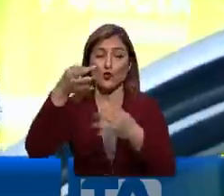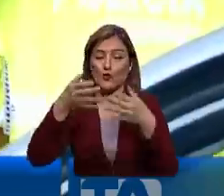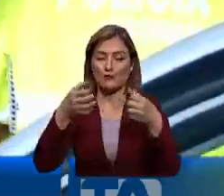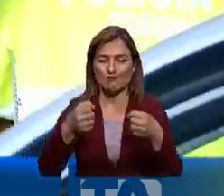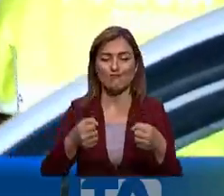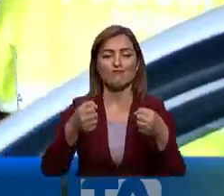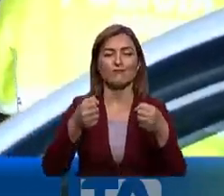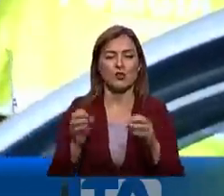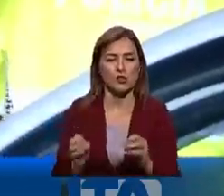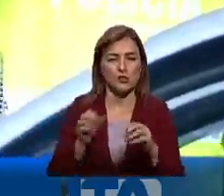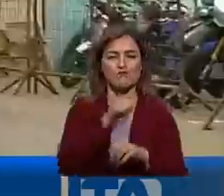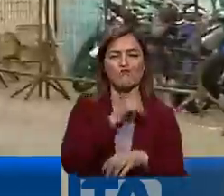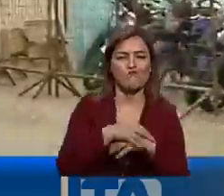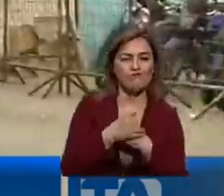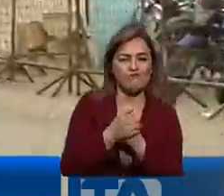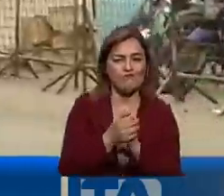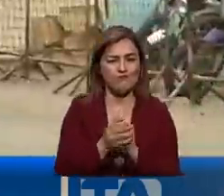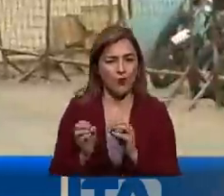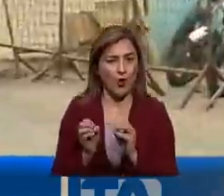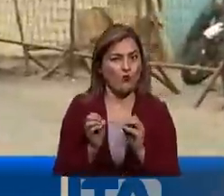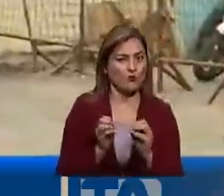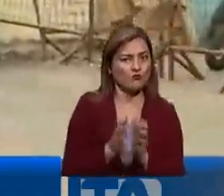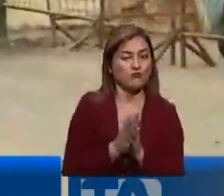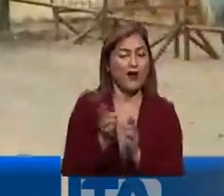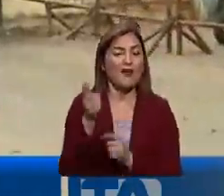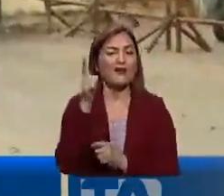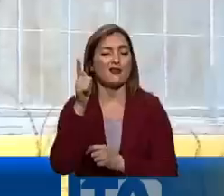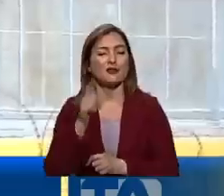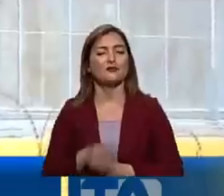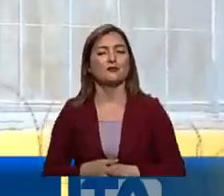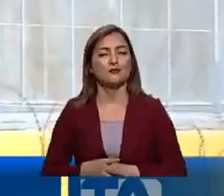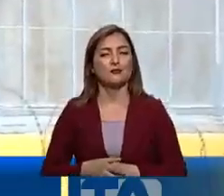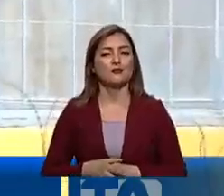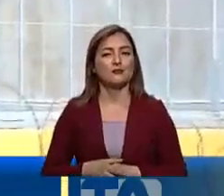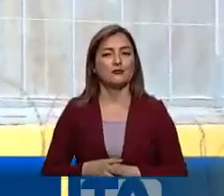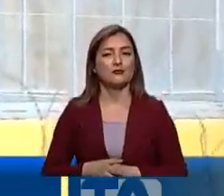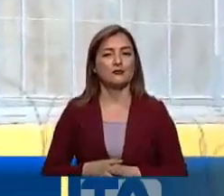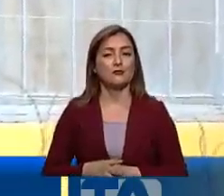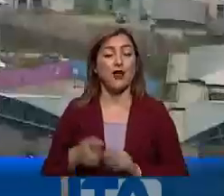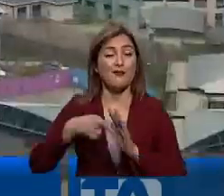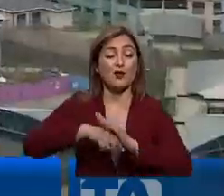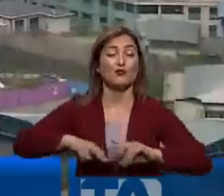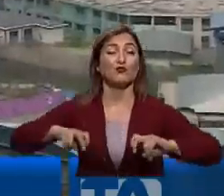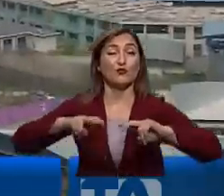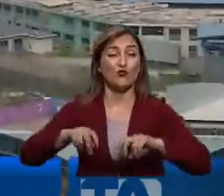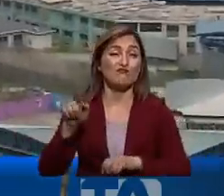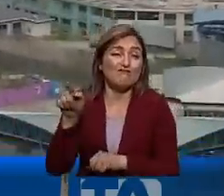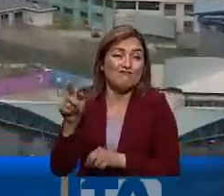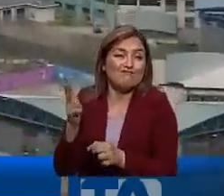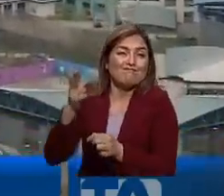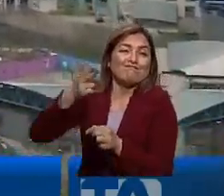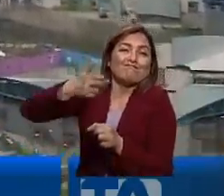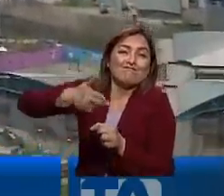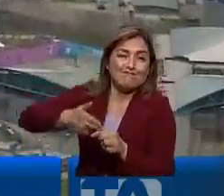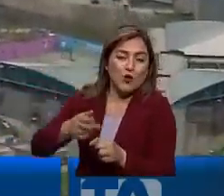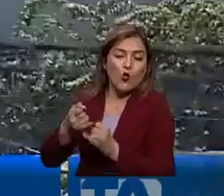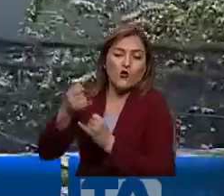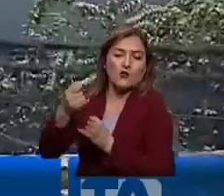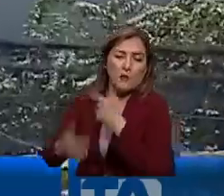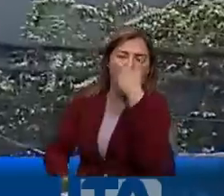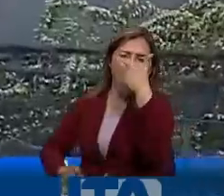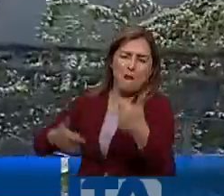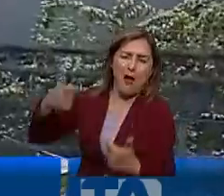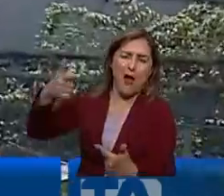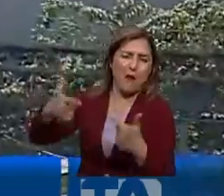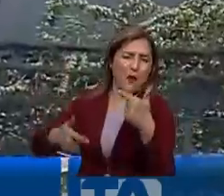por delincuencia organizada. Recibió este beneficio aun cuando en curso había una investigación sobre su posible participación en la última